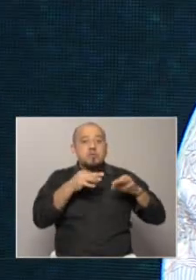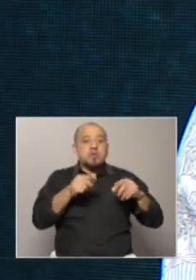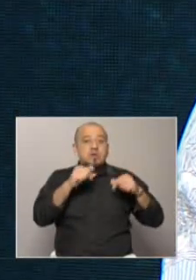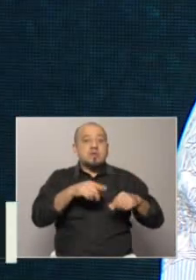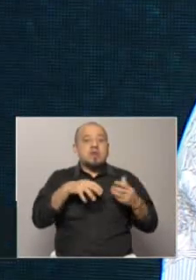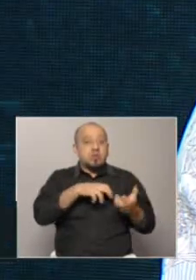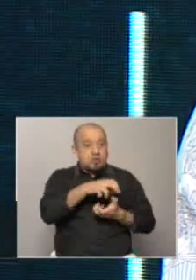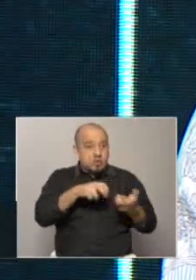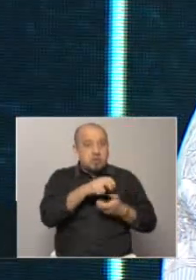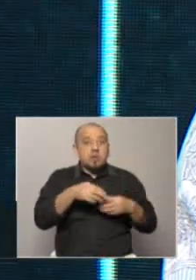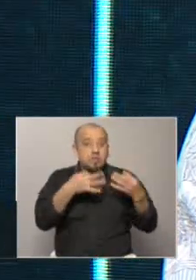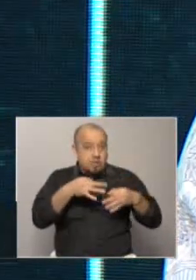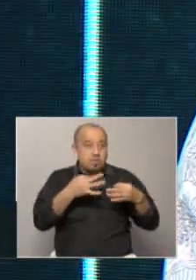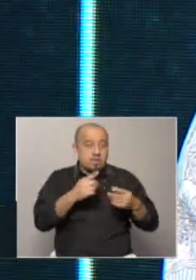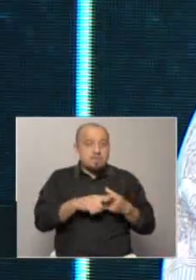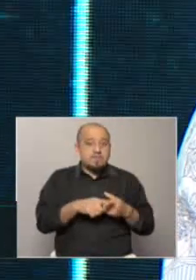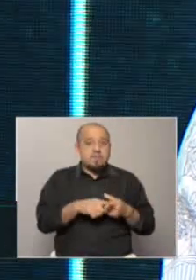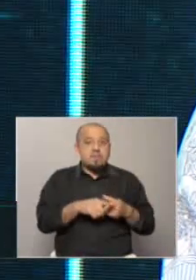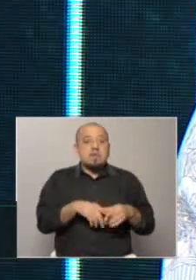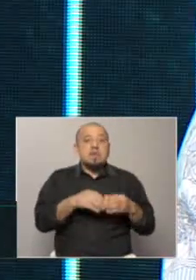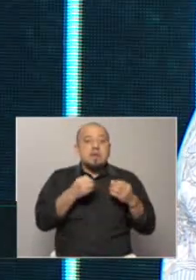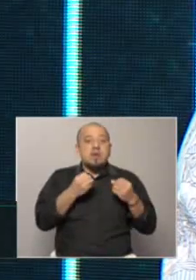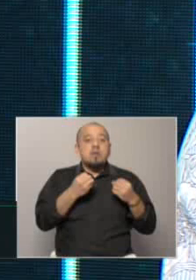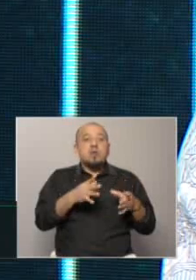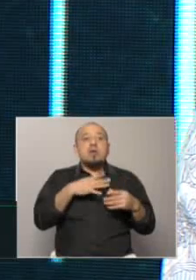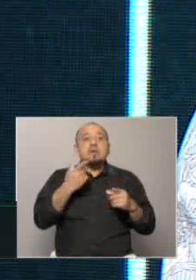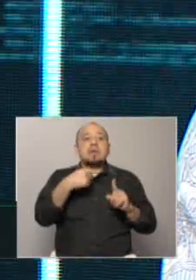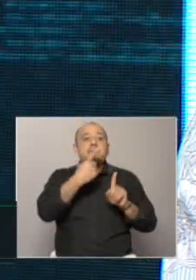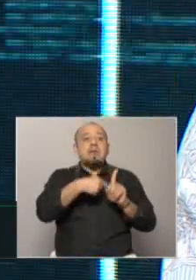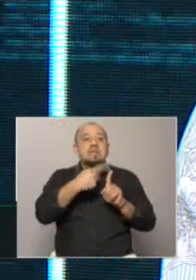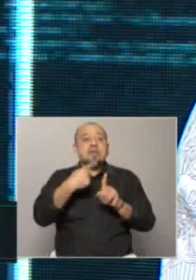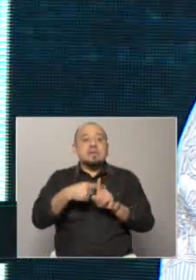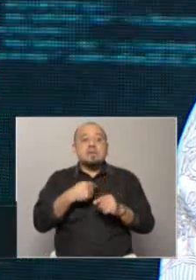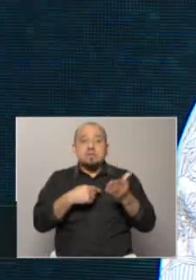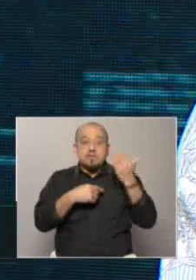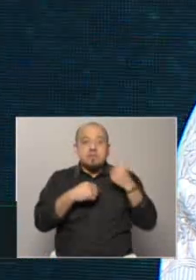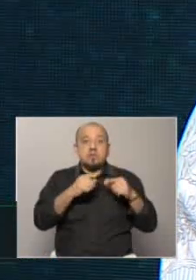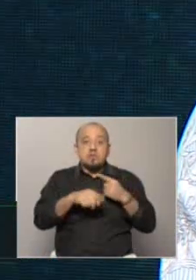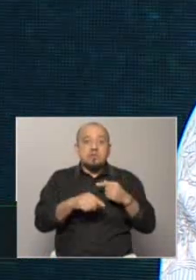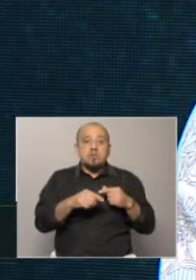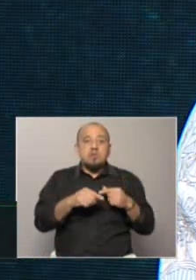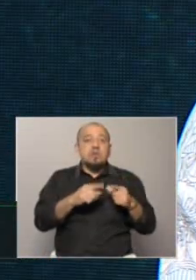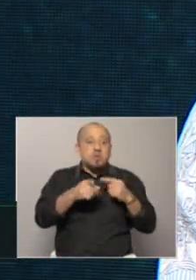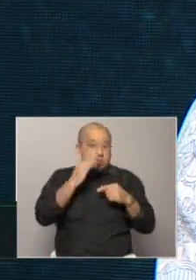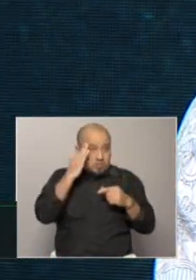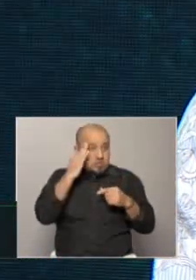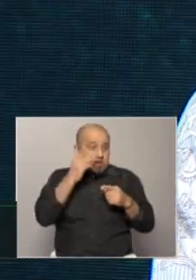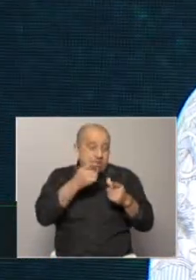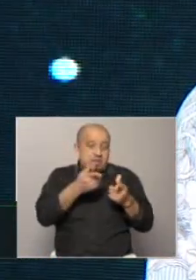contexto verdaderamente viene muy bien. Y sobre todo además porque hace muchos meses que estoy como fuera de los medios, ¿no? Bueno, por ustedes lo